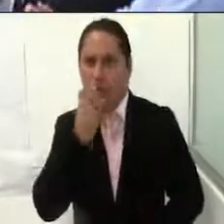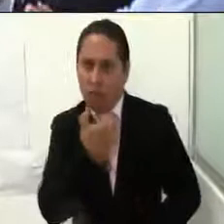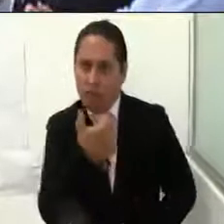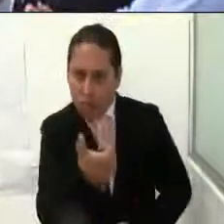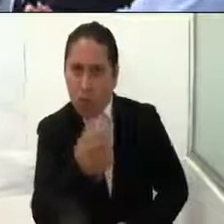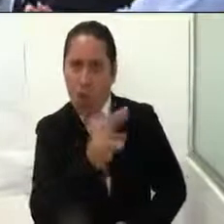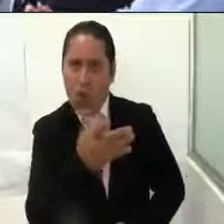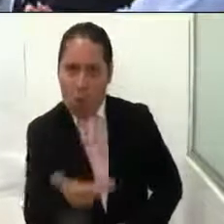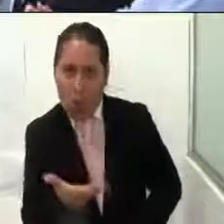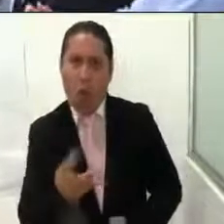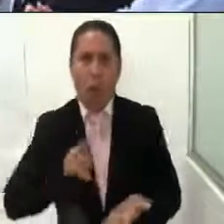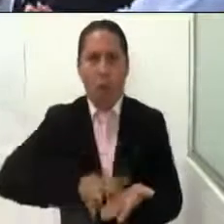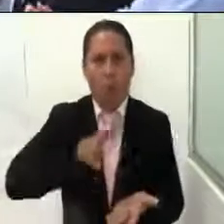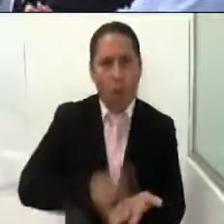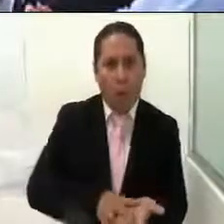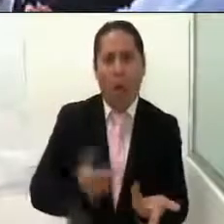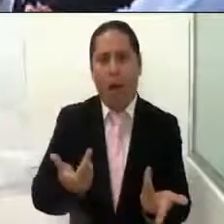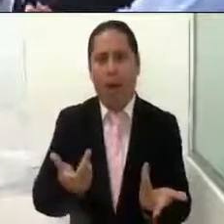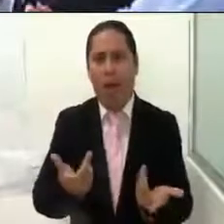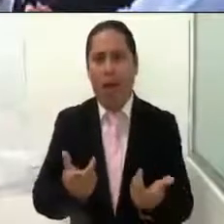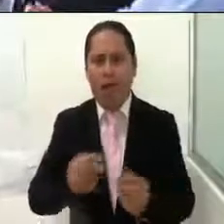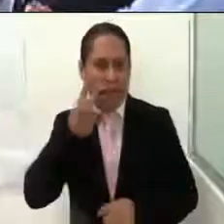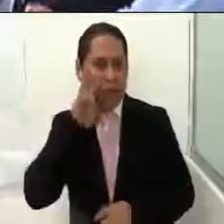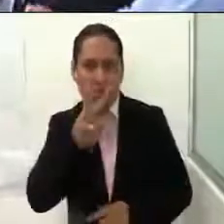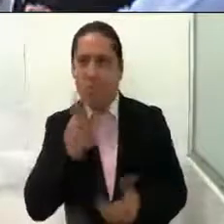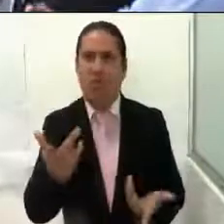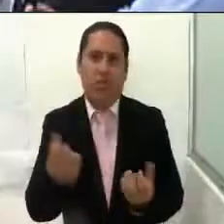valiosos desde el punto de vista social